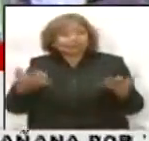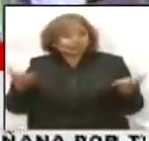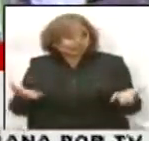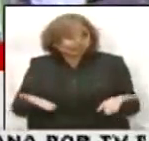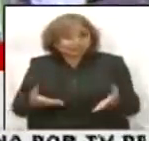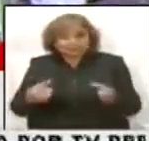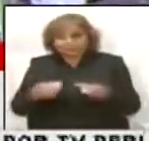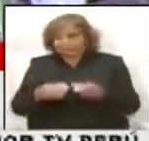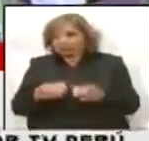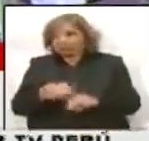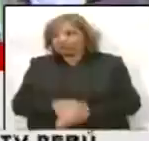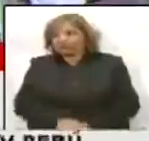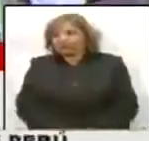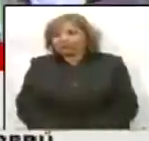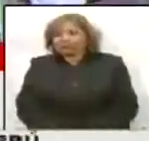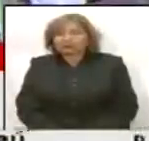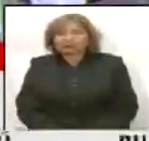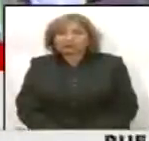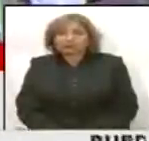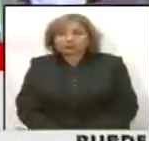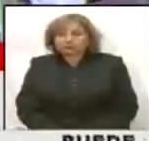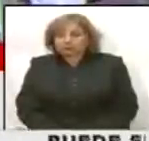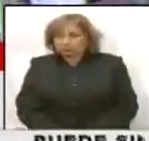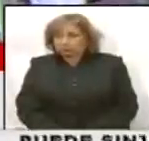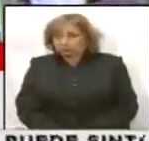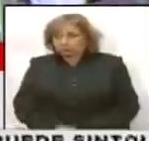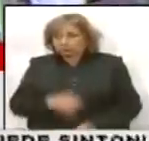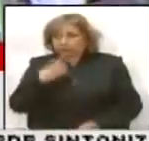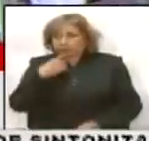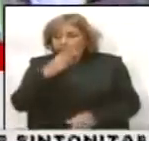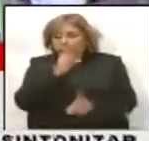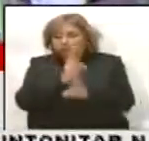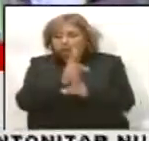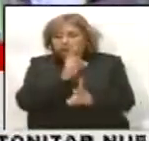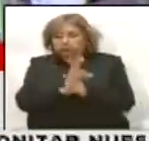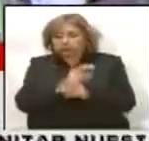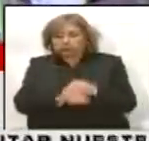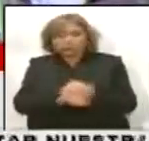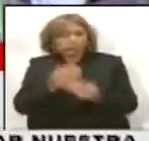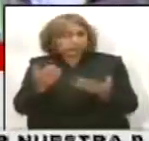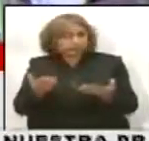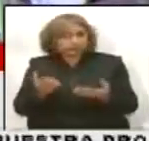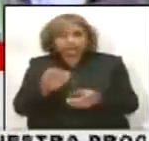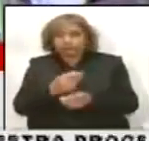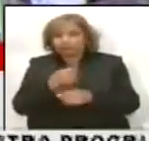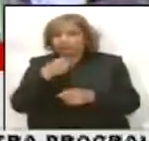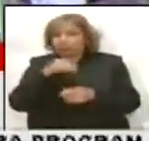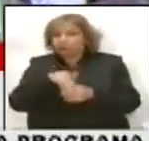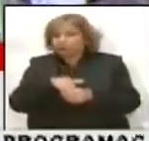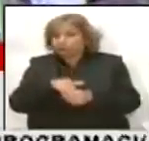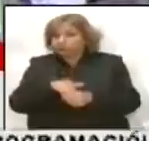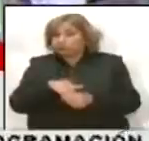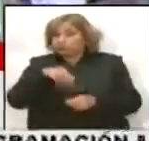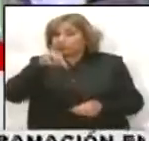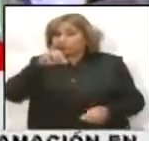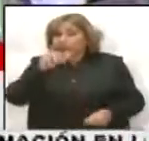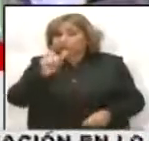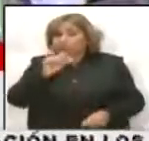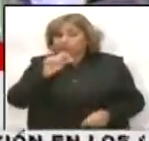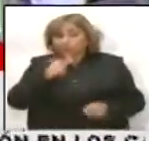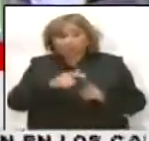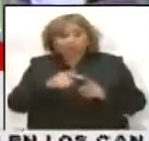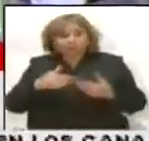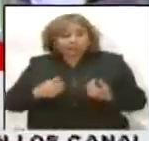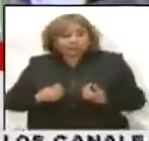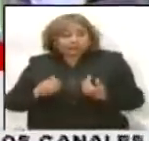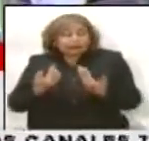Congreso, varios votamos a favor de que se hiciera, y fuimos muy cuidadosos en el debate, siguiendo además pautas que el Tribunal Constitucional nos había